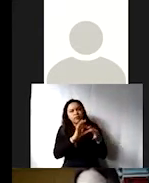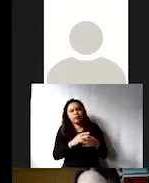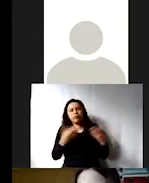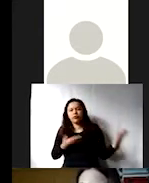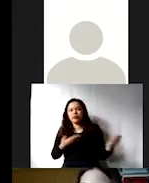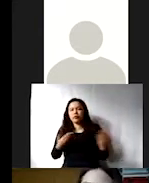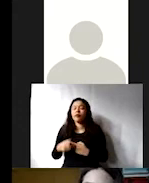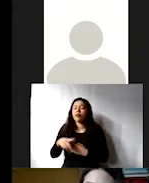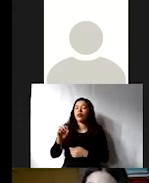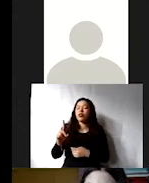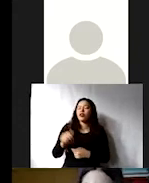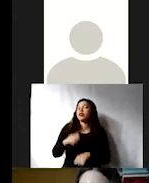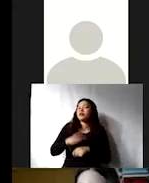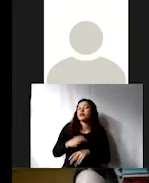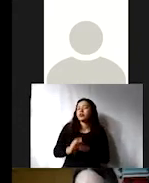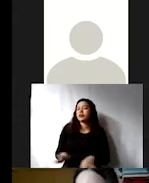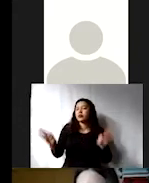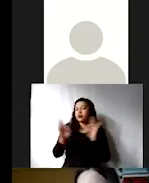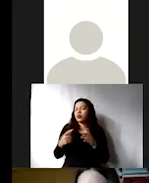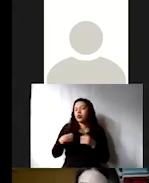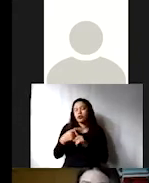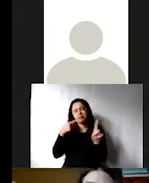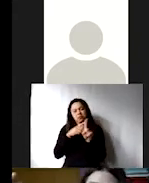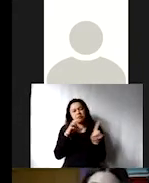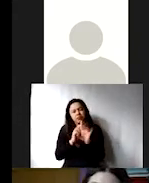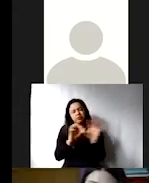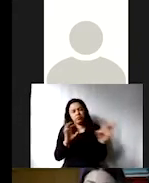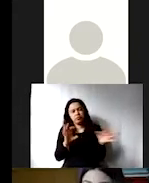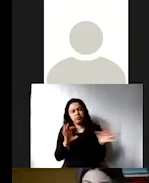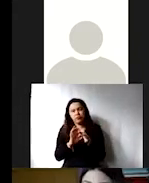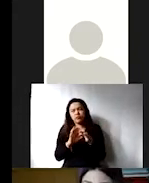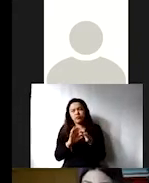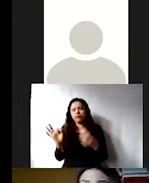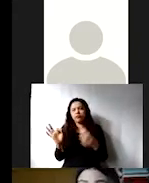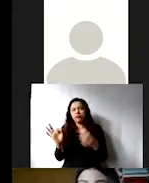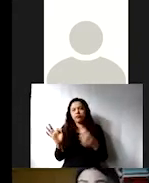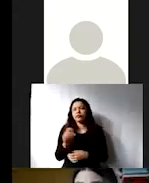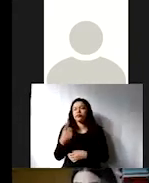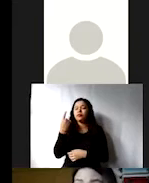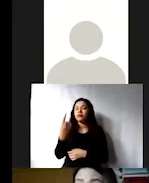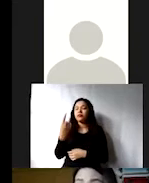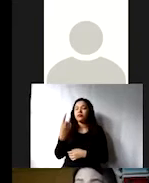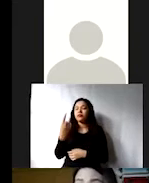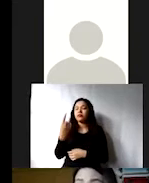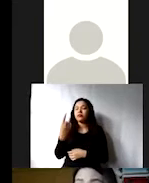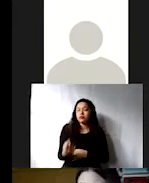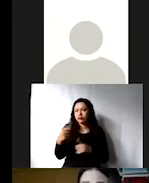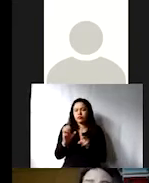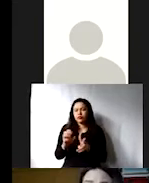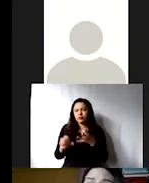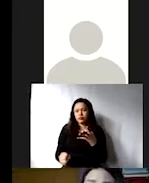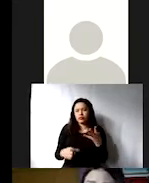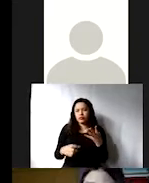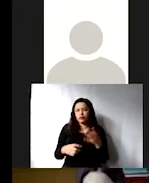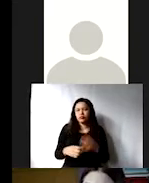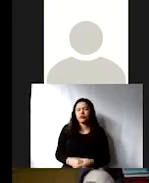son prioritarios o a cuáles les pego directamente, a lo mejor solamente a una o a varias de las metas de cada uno de